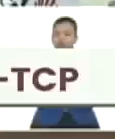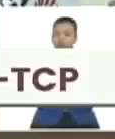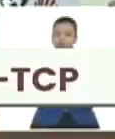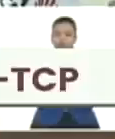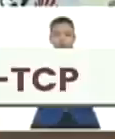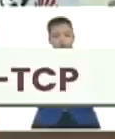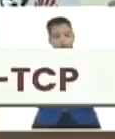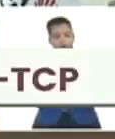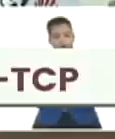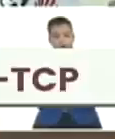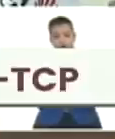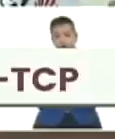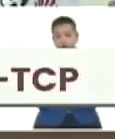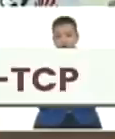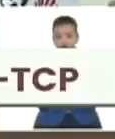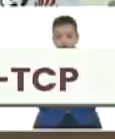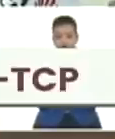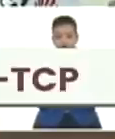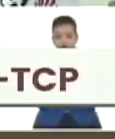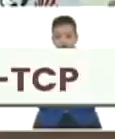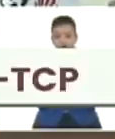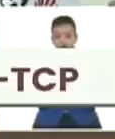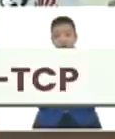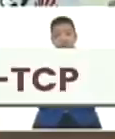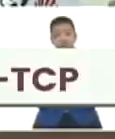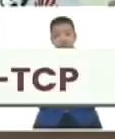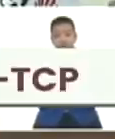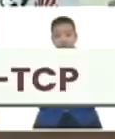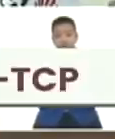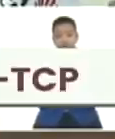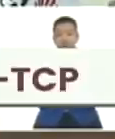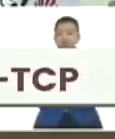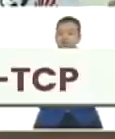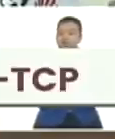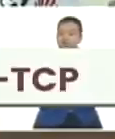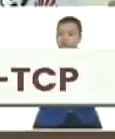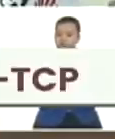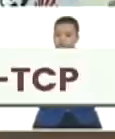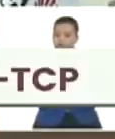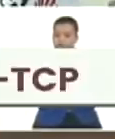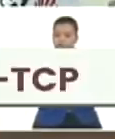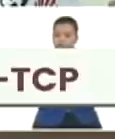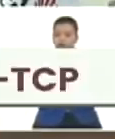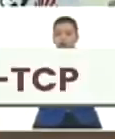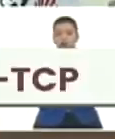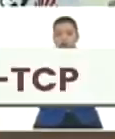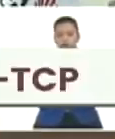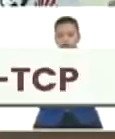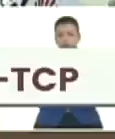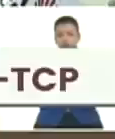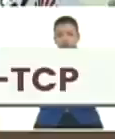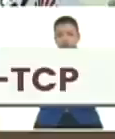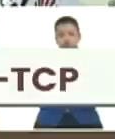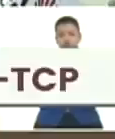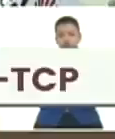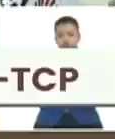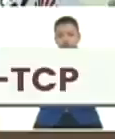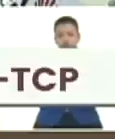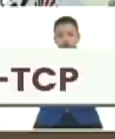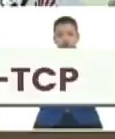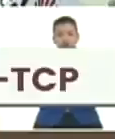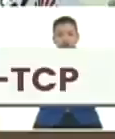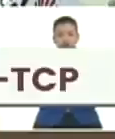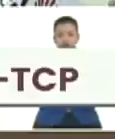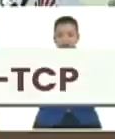pueblos, sustentado en los principios de solidaridad, justicia social, cooperación